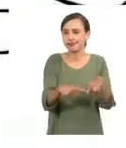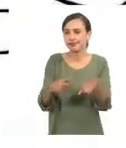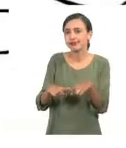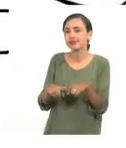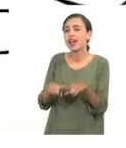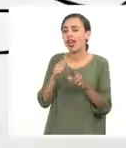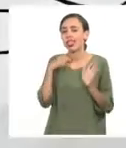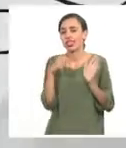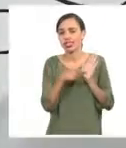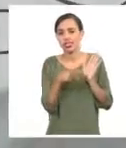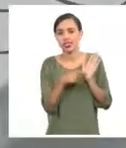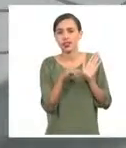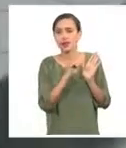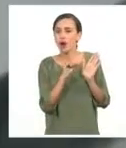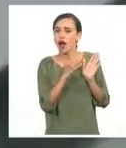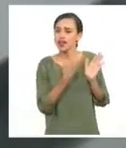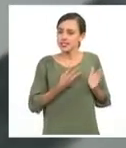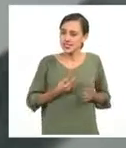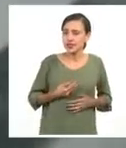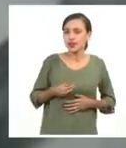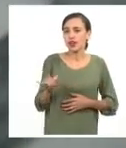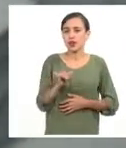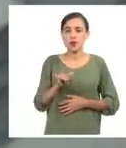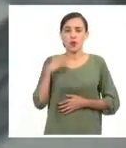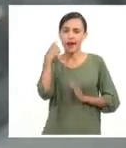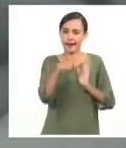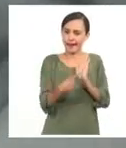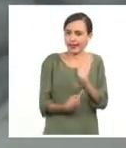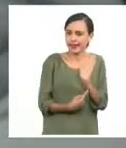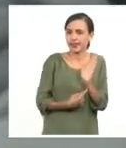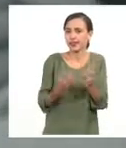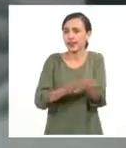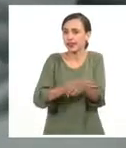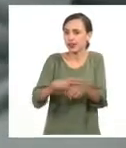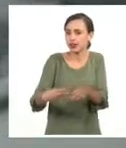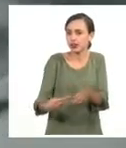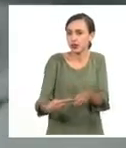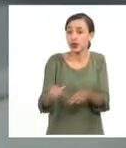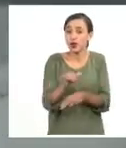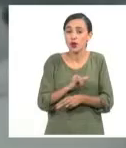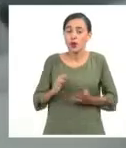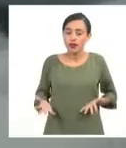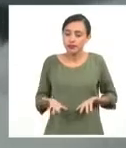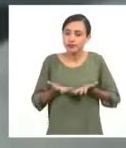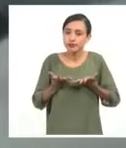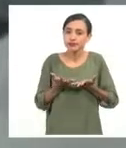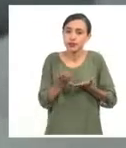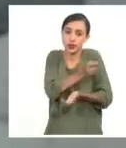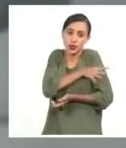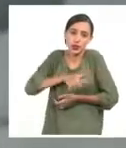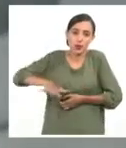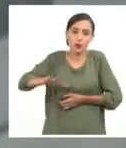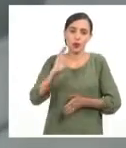genio artístico la sensibilidad, el carácter histórico, el espíritu de un pueblo y una época.